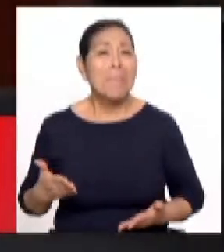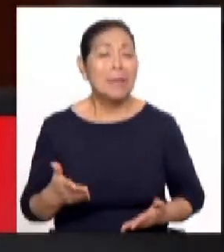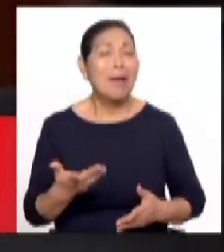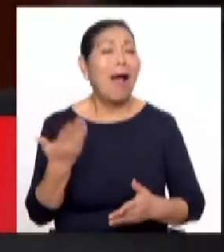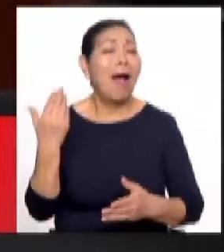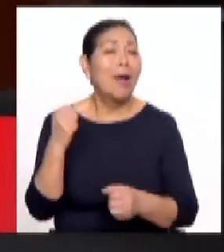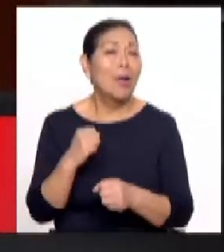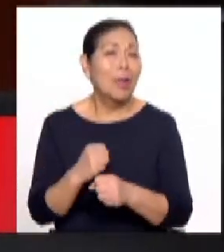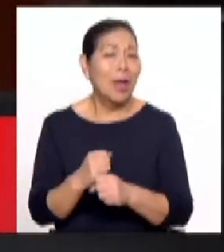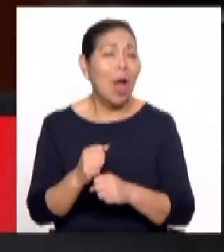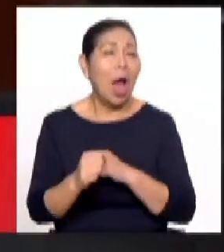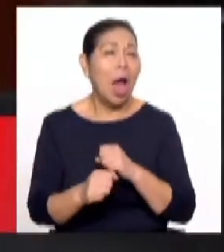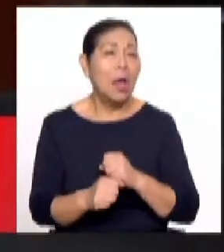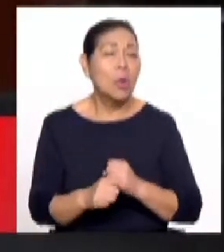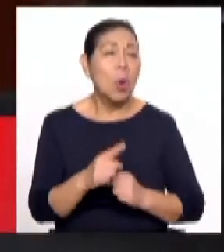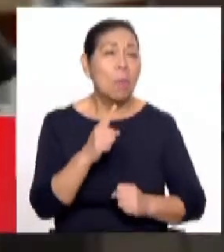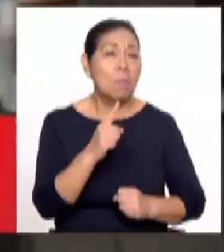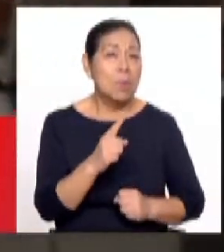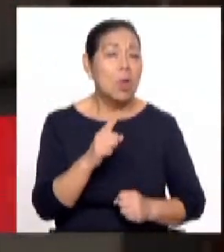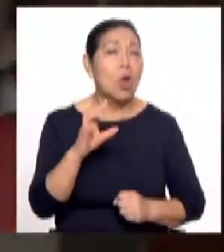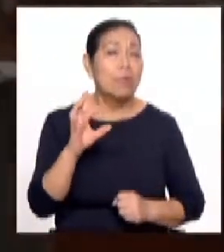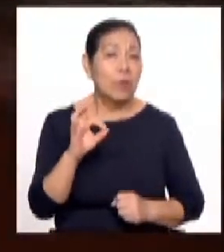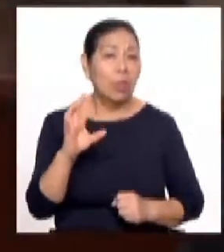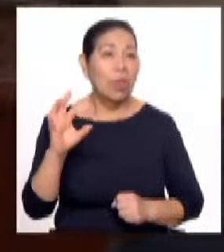desde inicios de los años